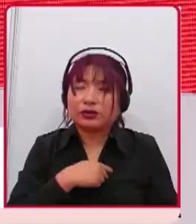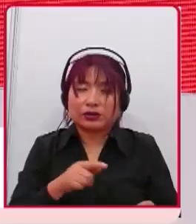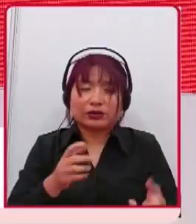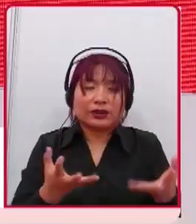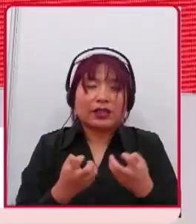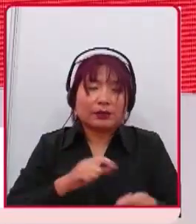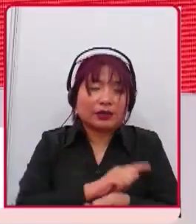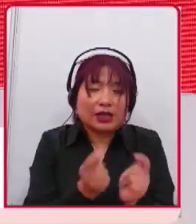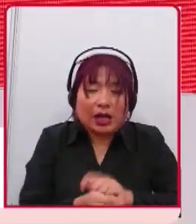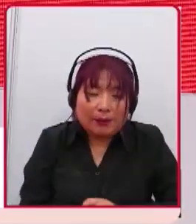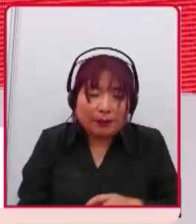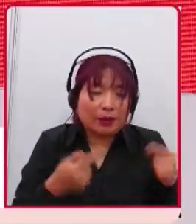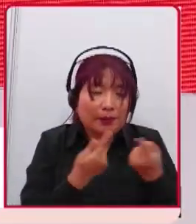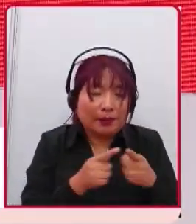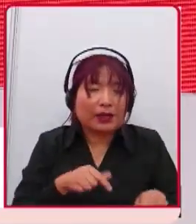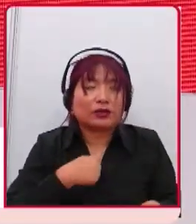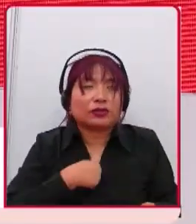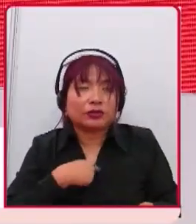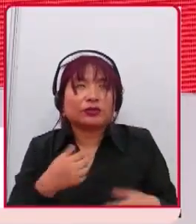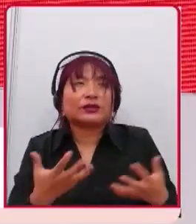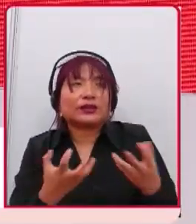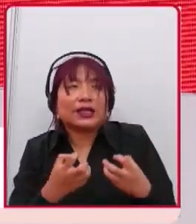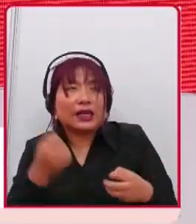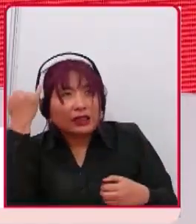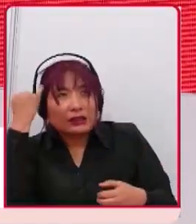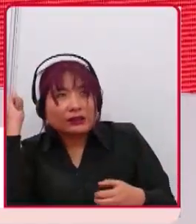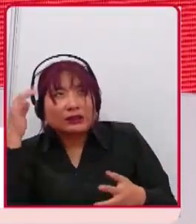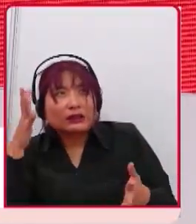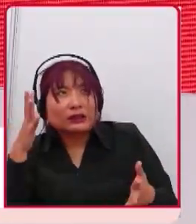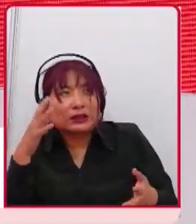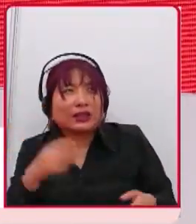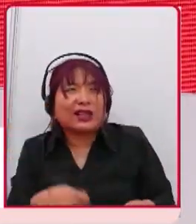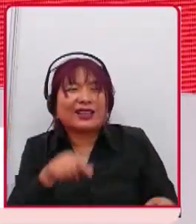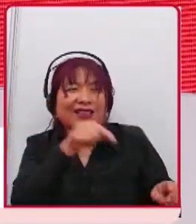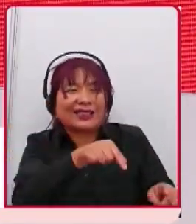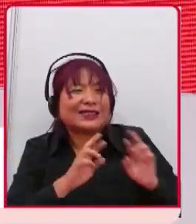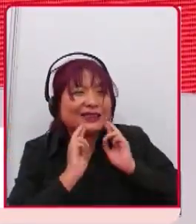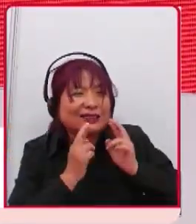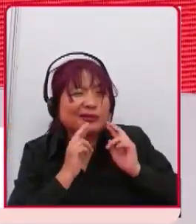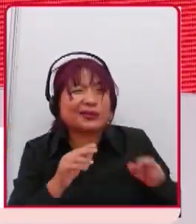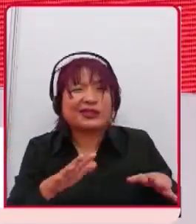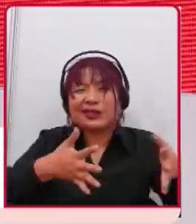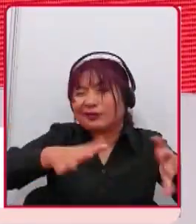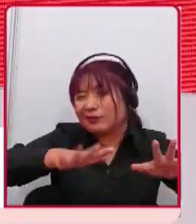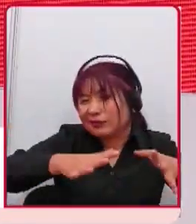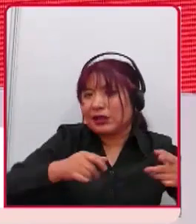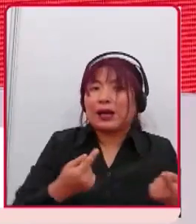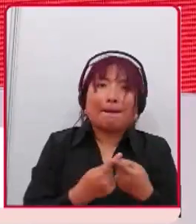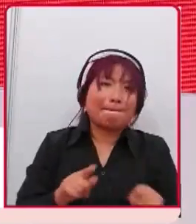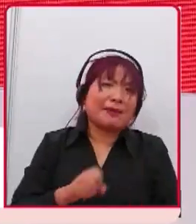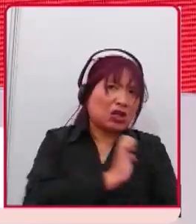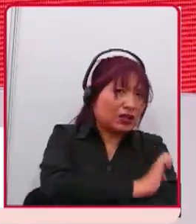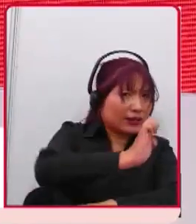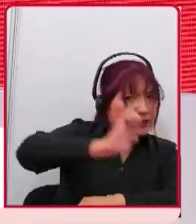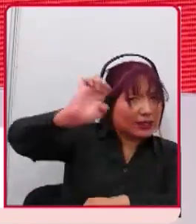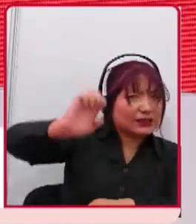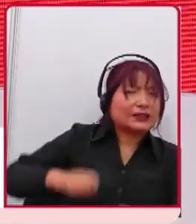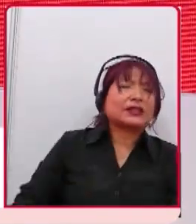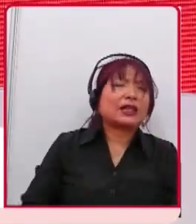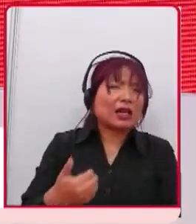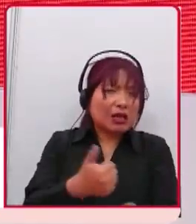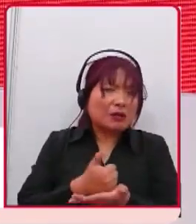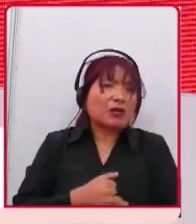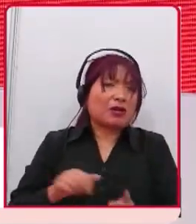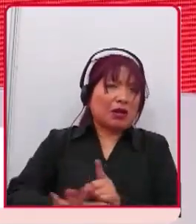cambio, uno podría pensar de que los resultados no iban a ser los mejores, pero ya teníamos la estadística como respaldo y